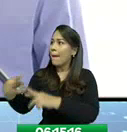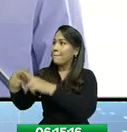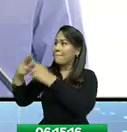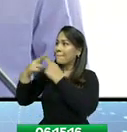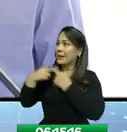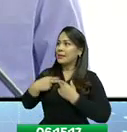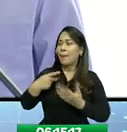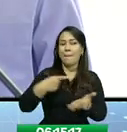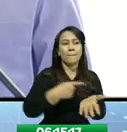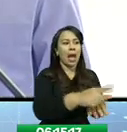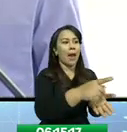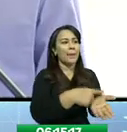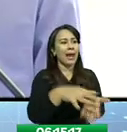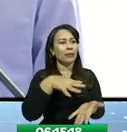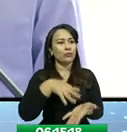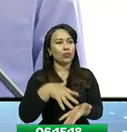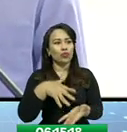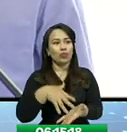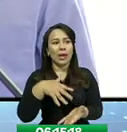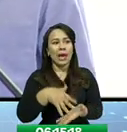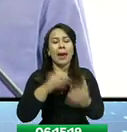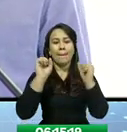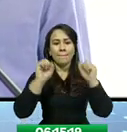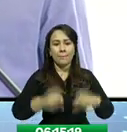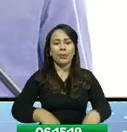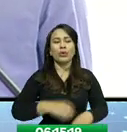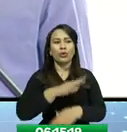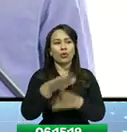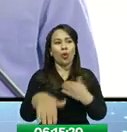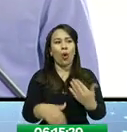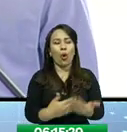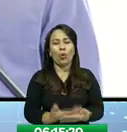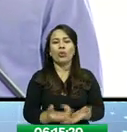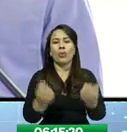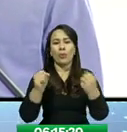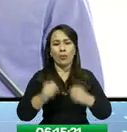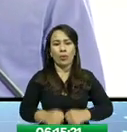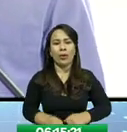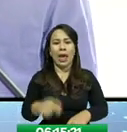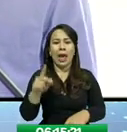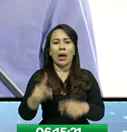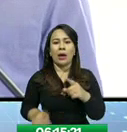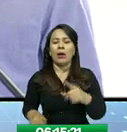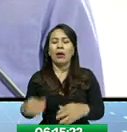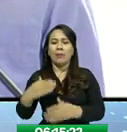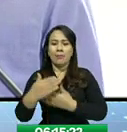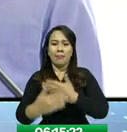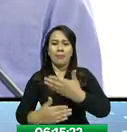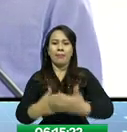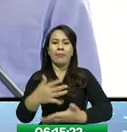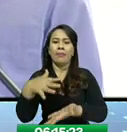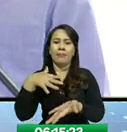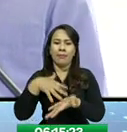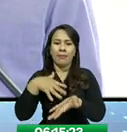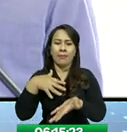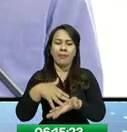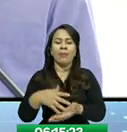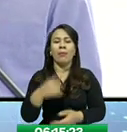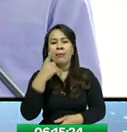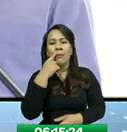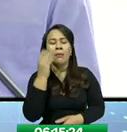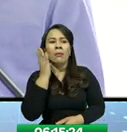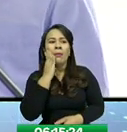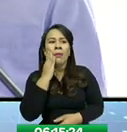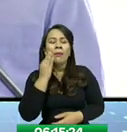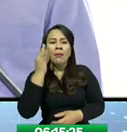crédito para los estudiantes para poder pagar esas coactivas, ¿no? Algunas situaciones que se dan durante el proceso de estudios, ¿no? Con los padres, o